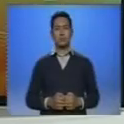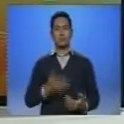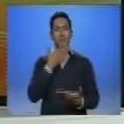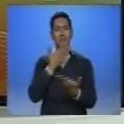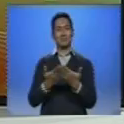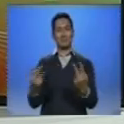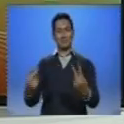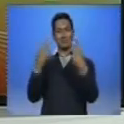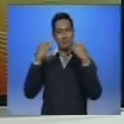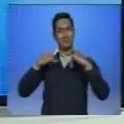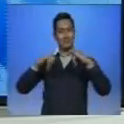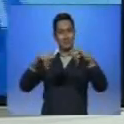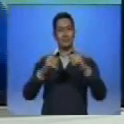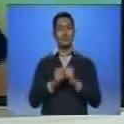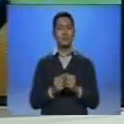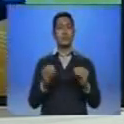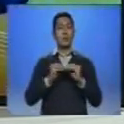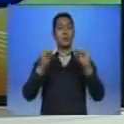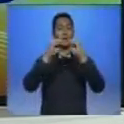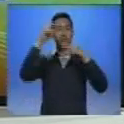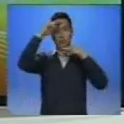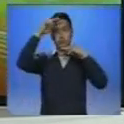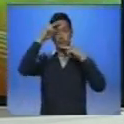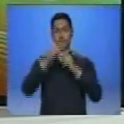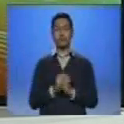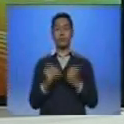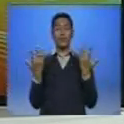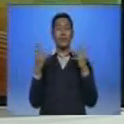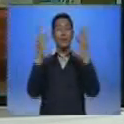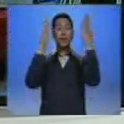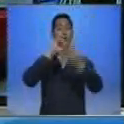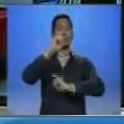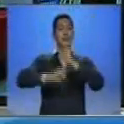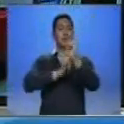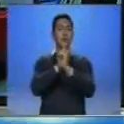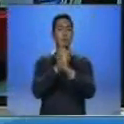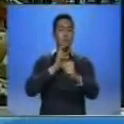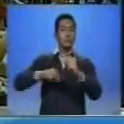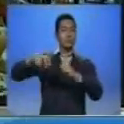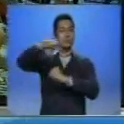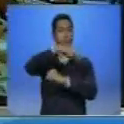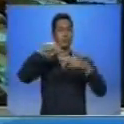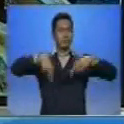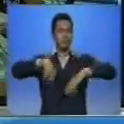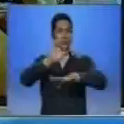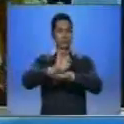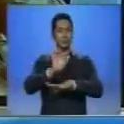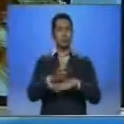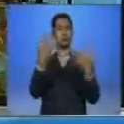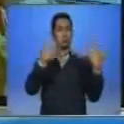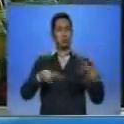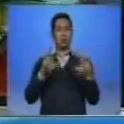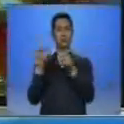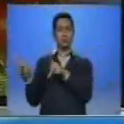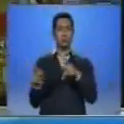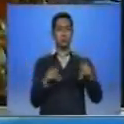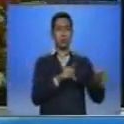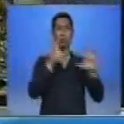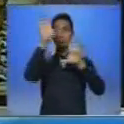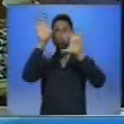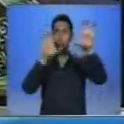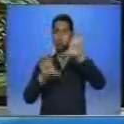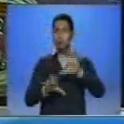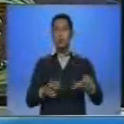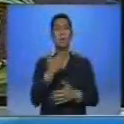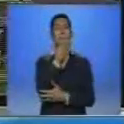Gracias por continuar junto a nosotros. Más noticias. La Feria Internacional del Turismo en Ecuador se alista para mostrar los mejores destinos que ofrece